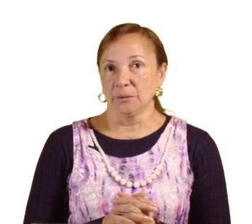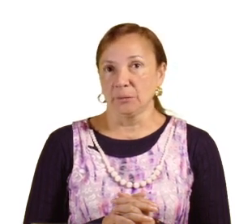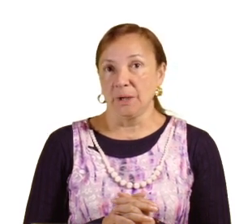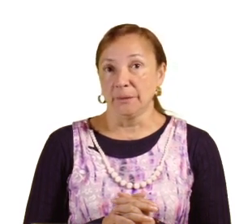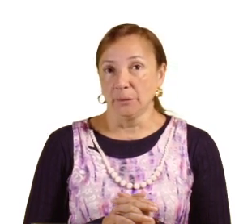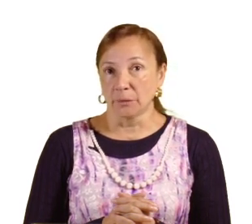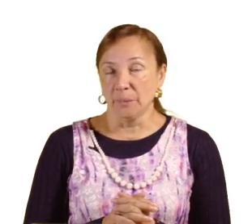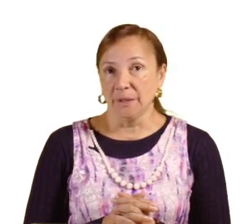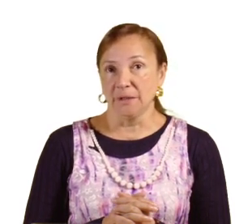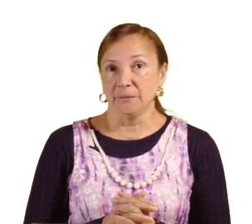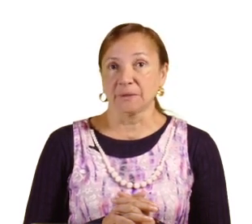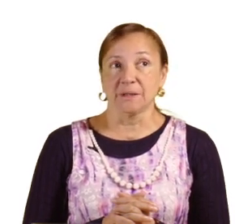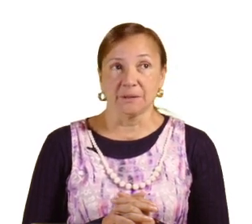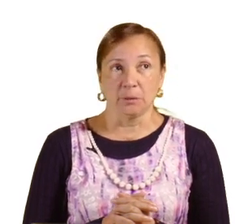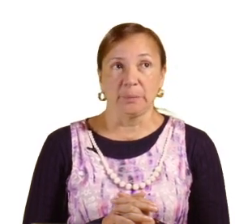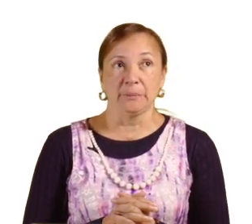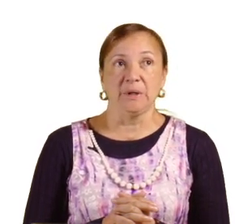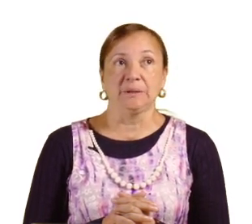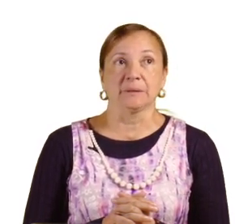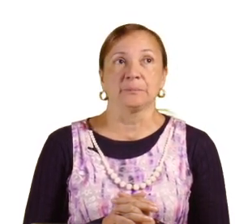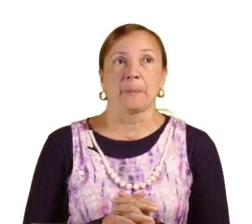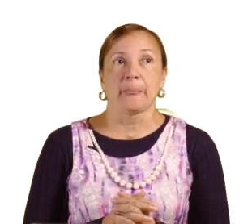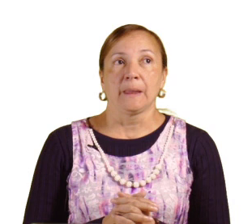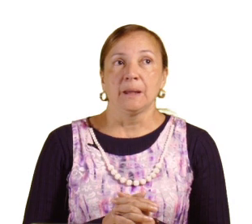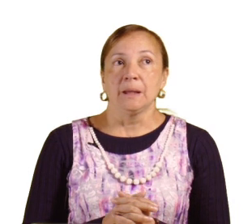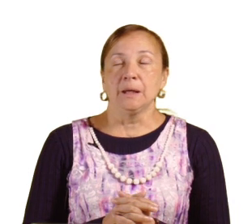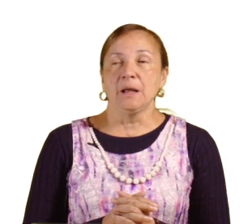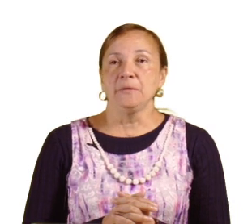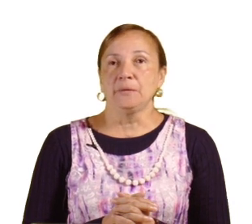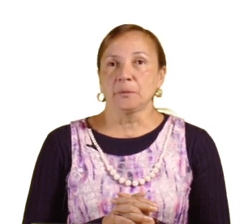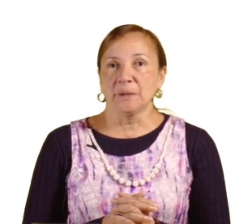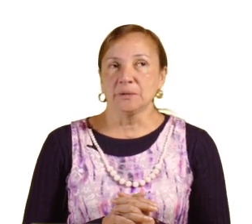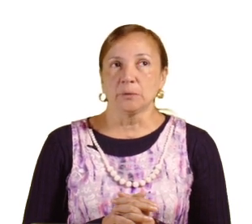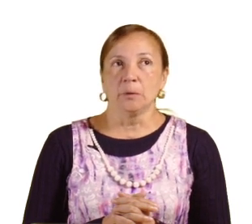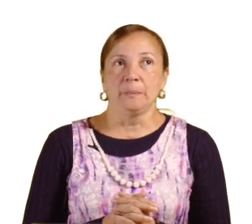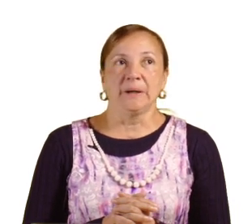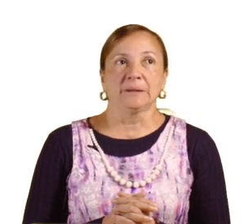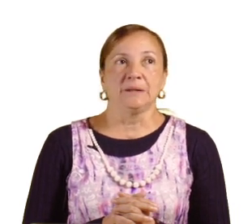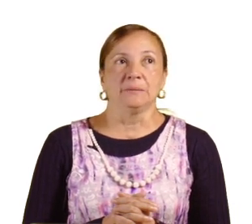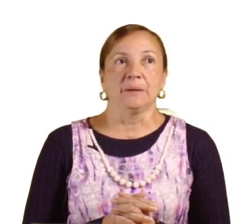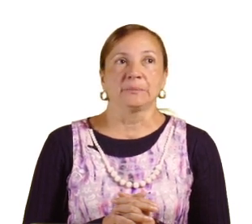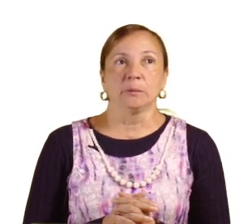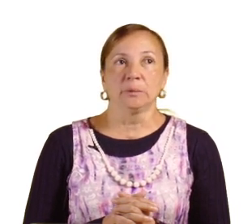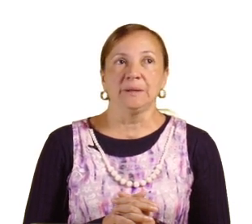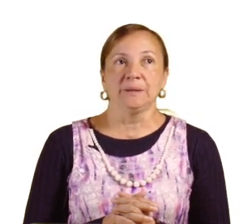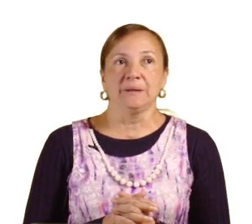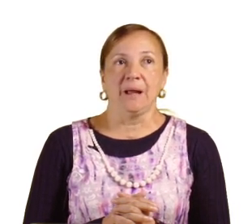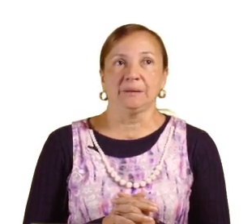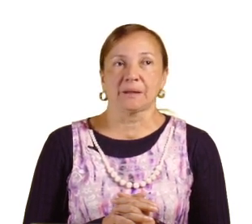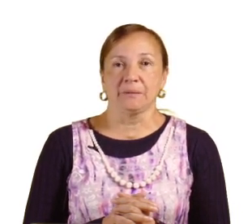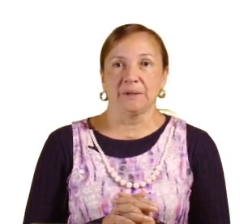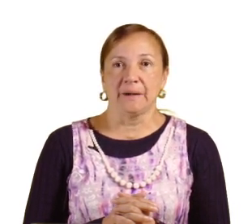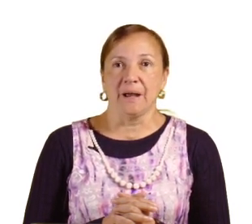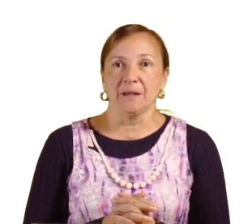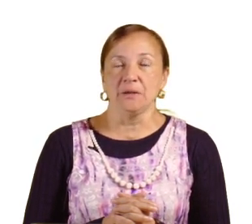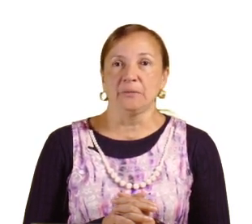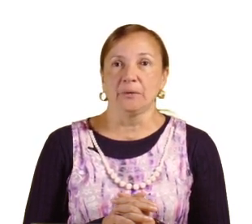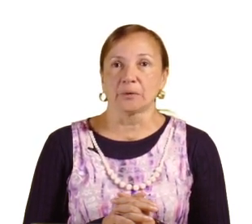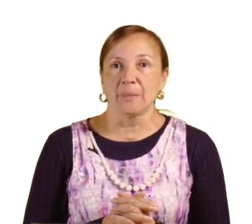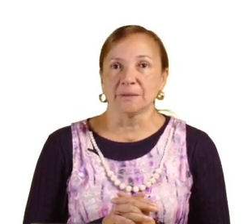estipulaciones dentro de la norma NIF que se lo permitan. Y la información comparativa. Una entidad